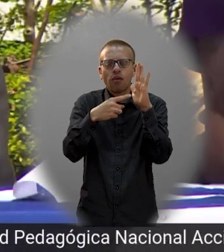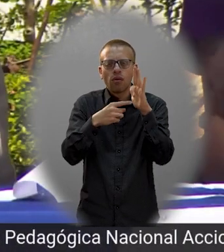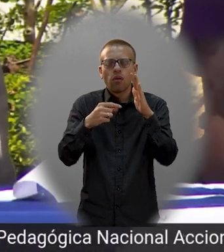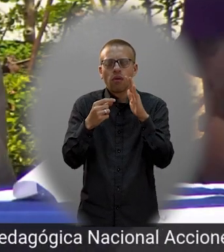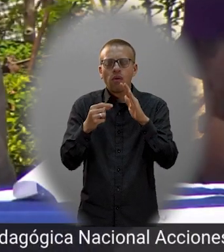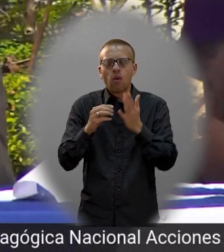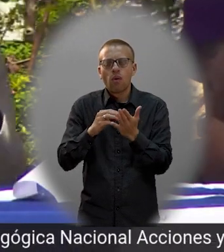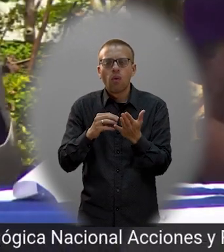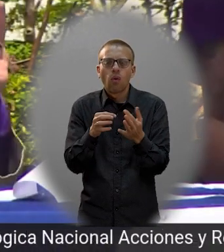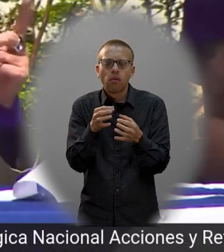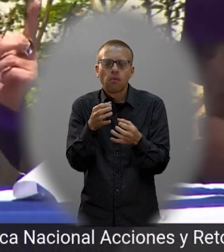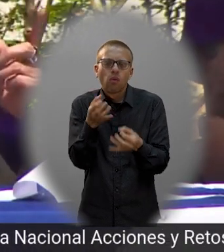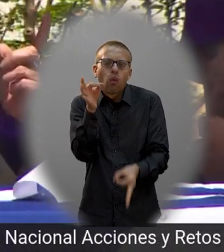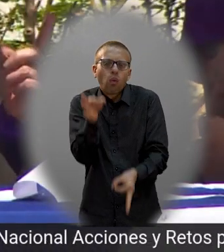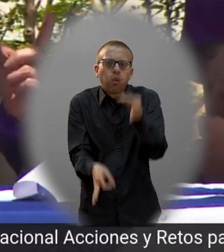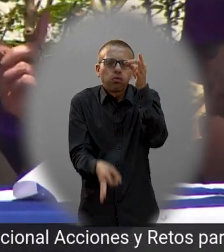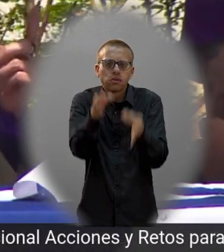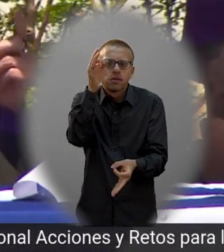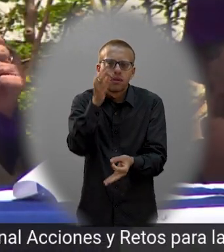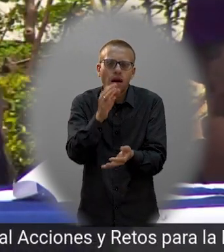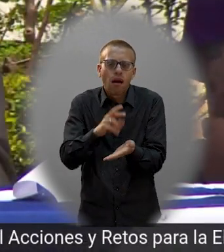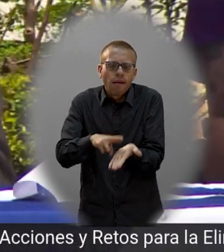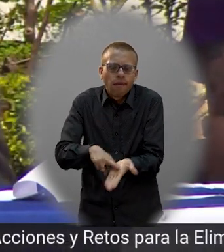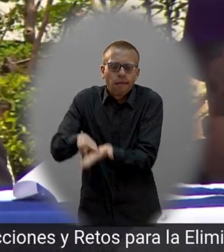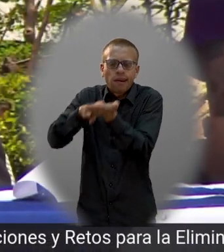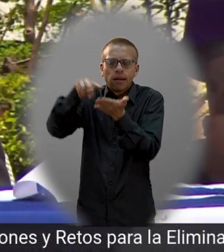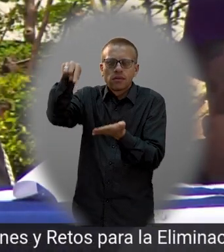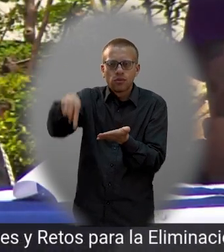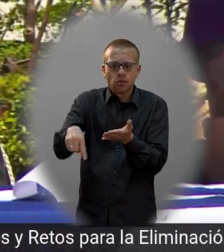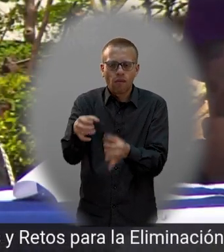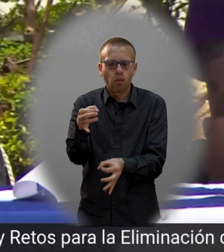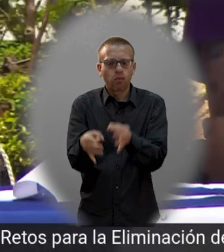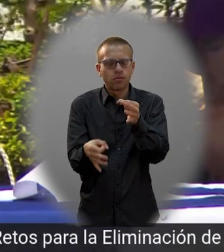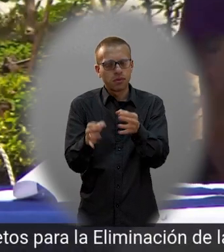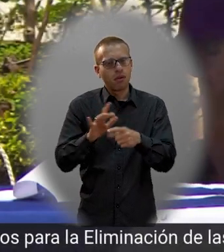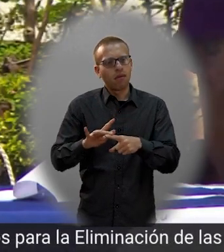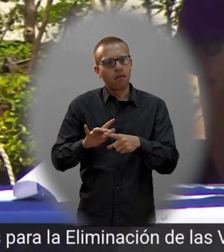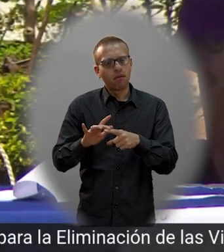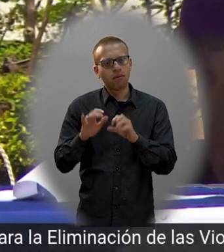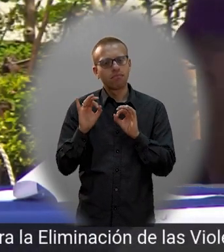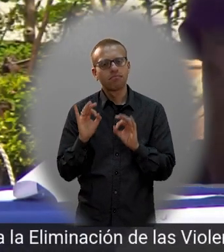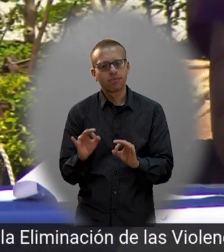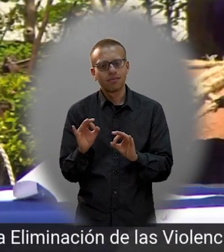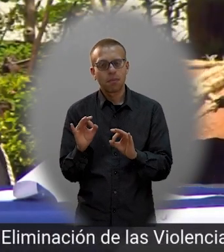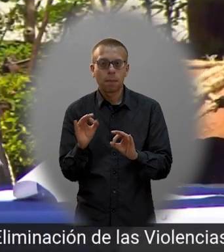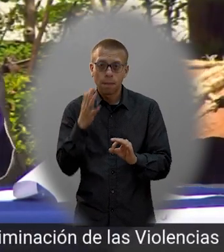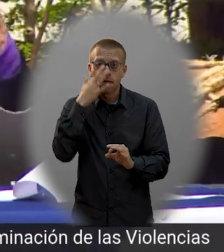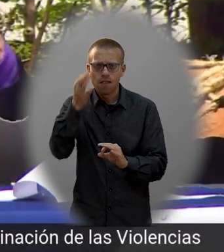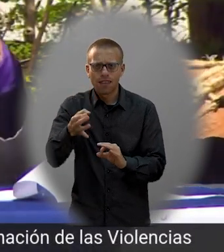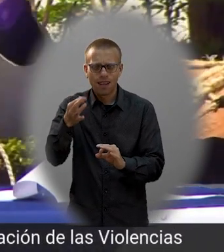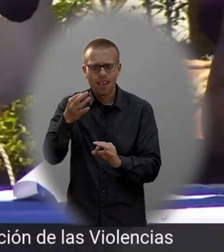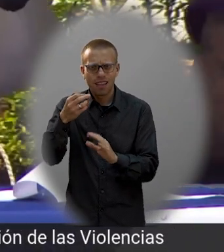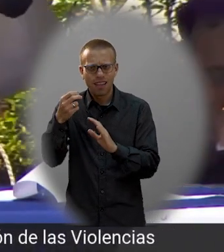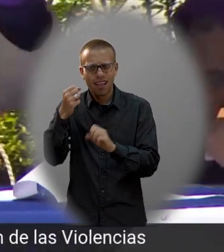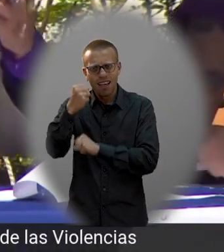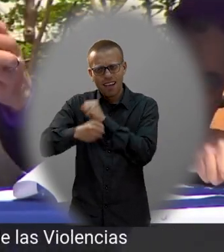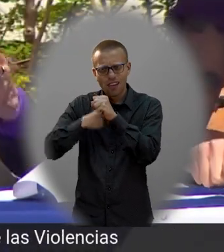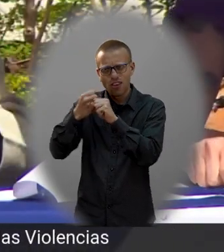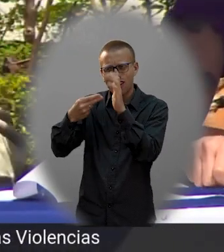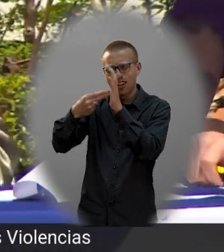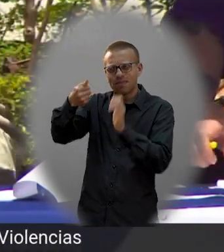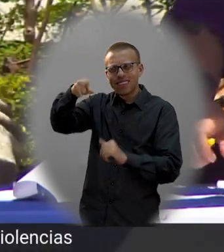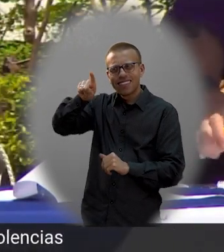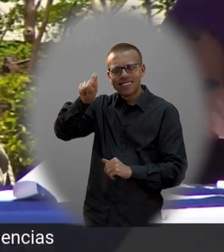restaurativa produce justicia. El gran reto cuando se dio el tema del acuerdo de paz era si esa